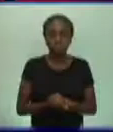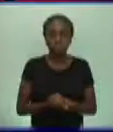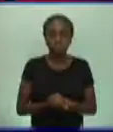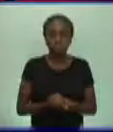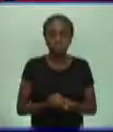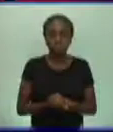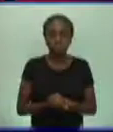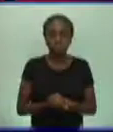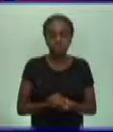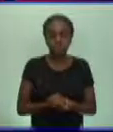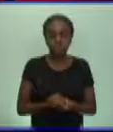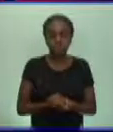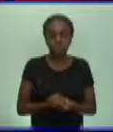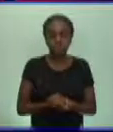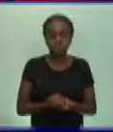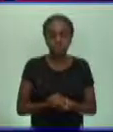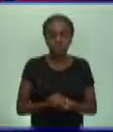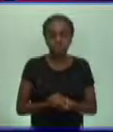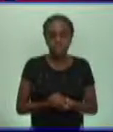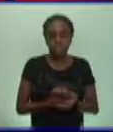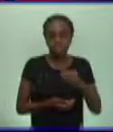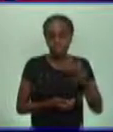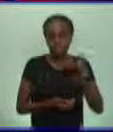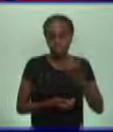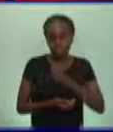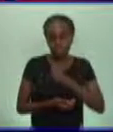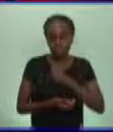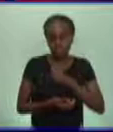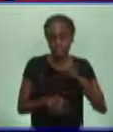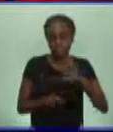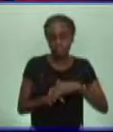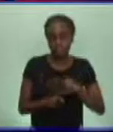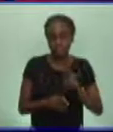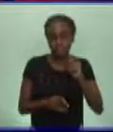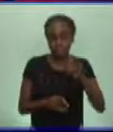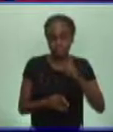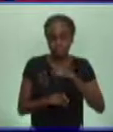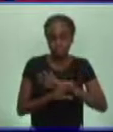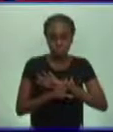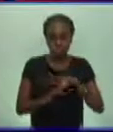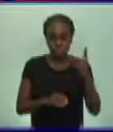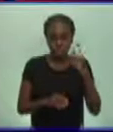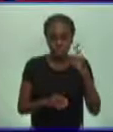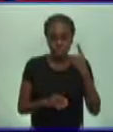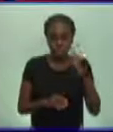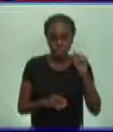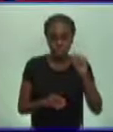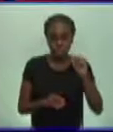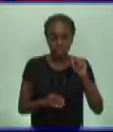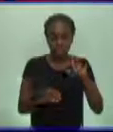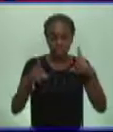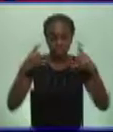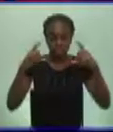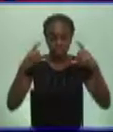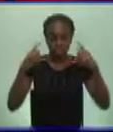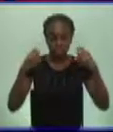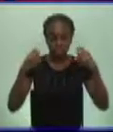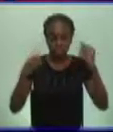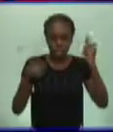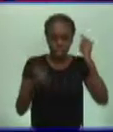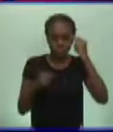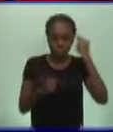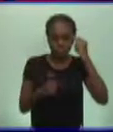Me imagino que después de haber visto estas ilustraciones, ya tengan en mente el título